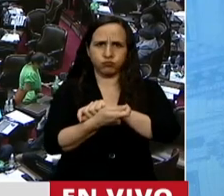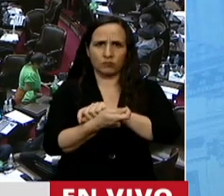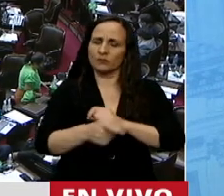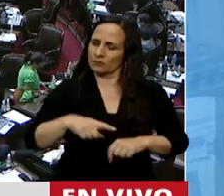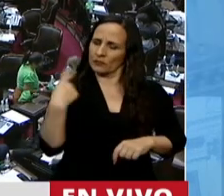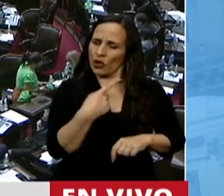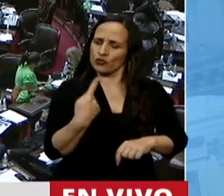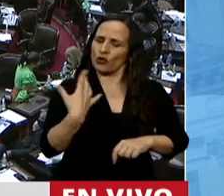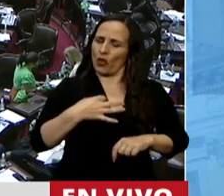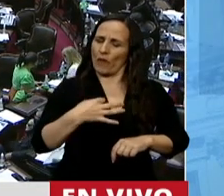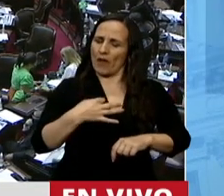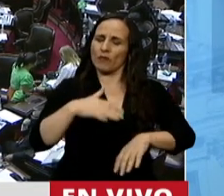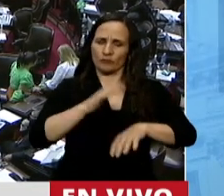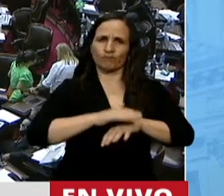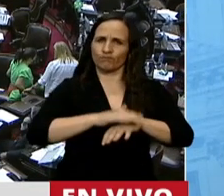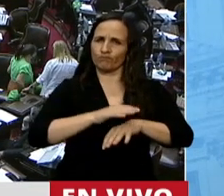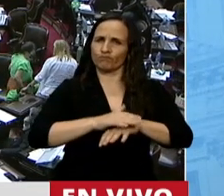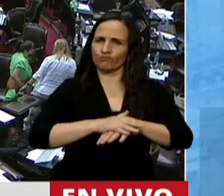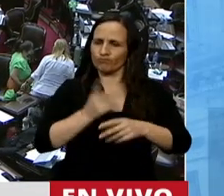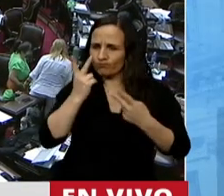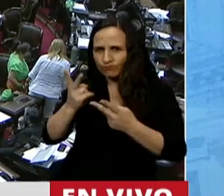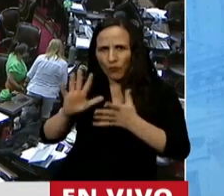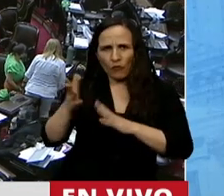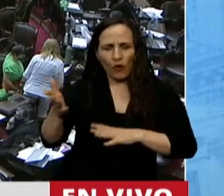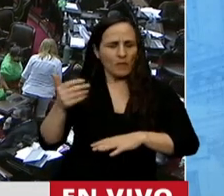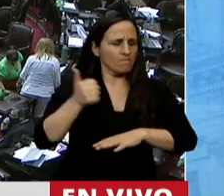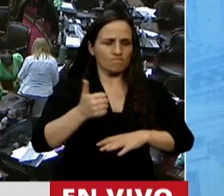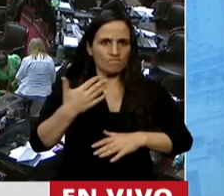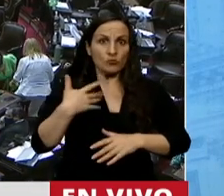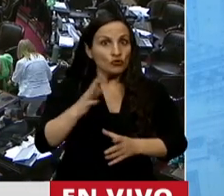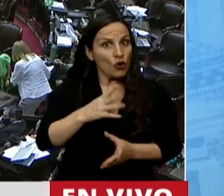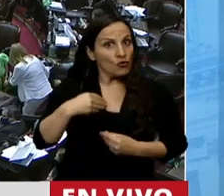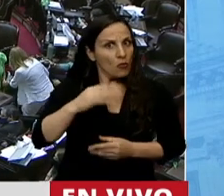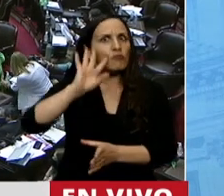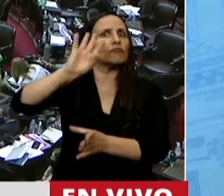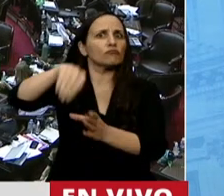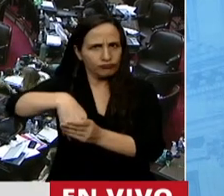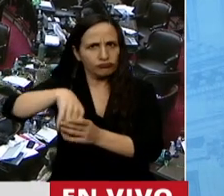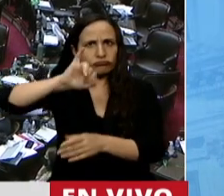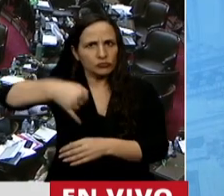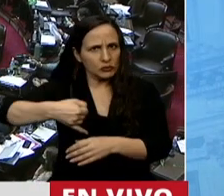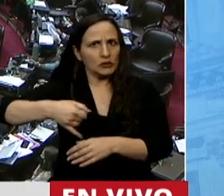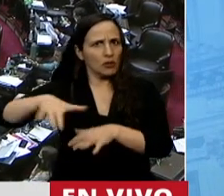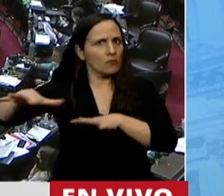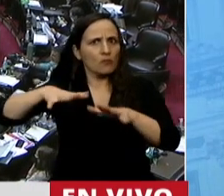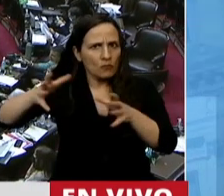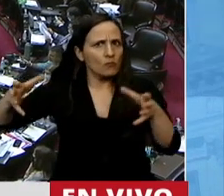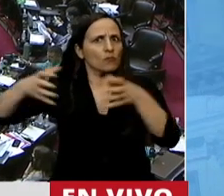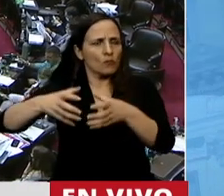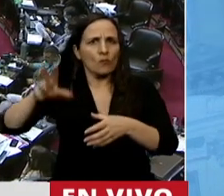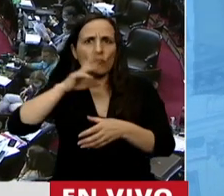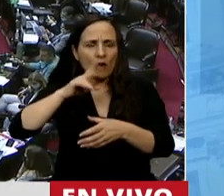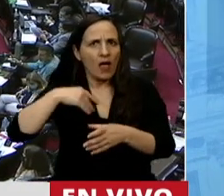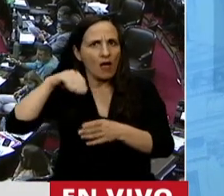de la historia. Un movimiento de mujeres del cual me siento parte y soy parte, y es un enorme compromiso hoy